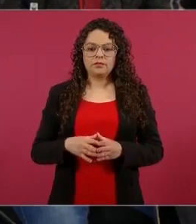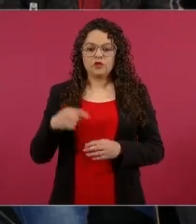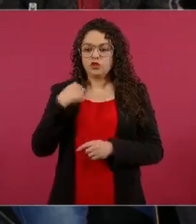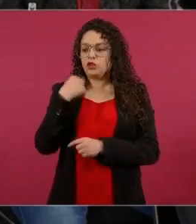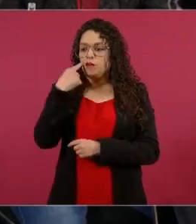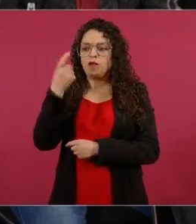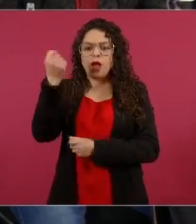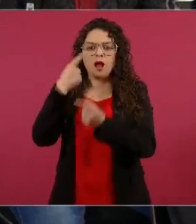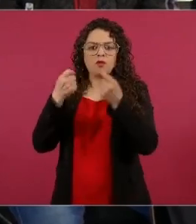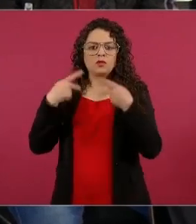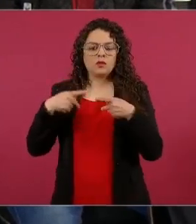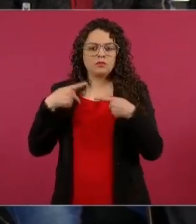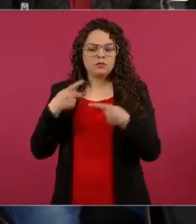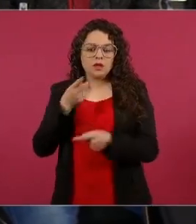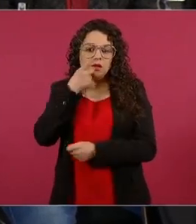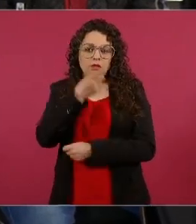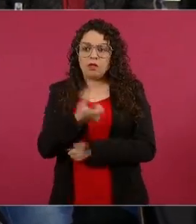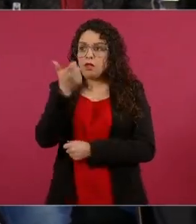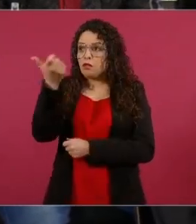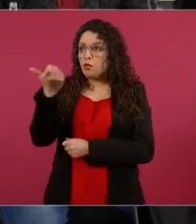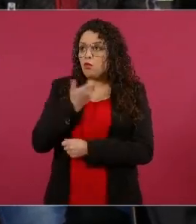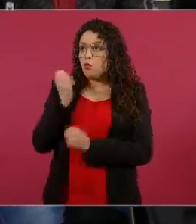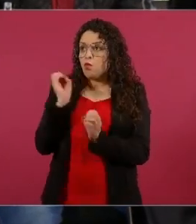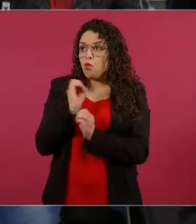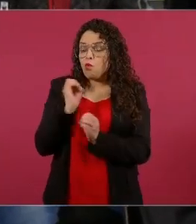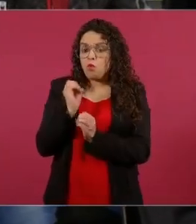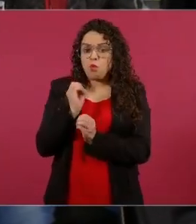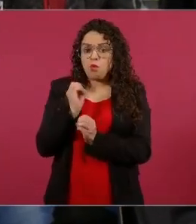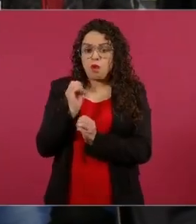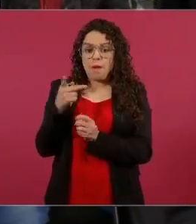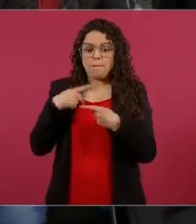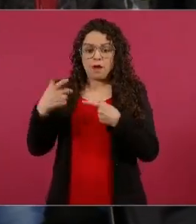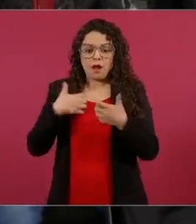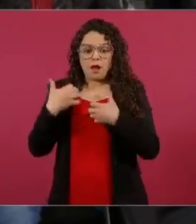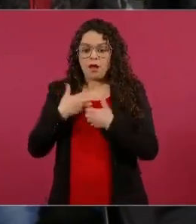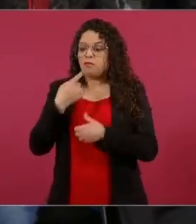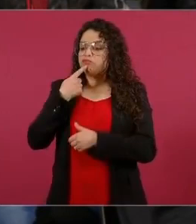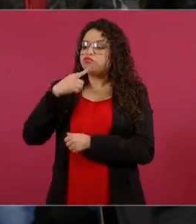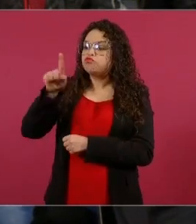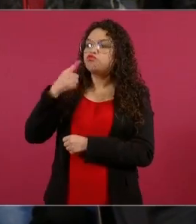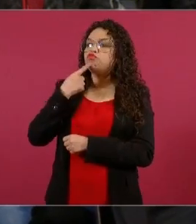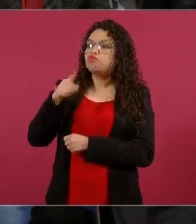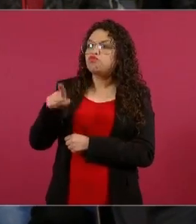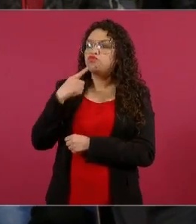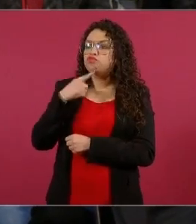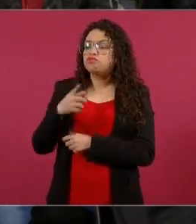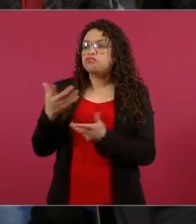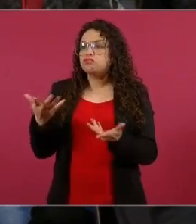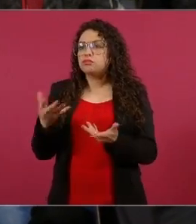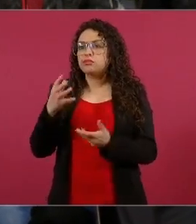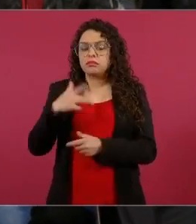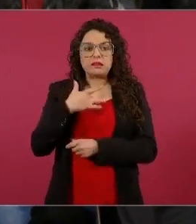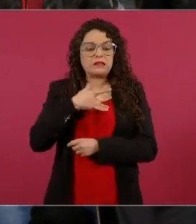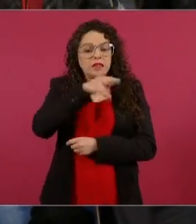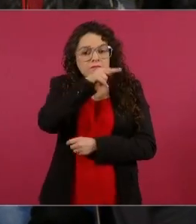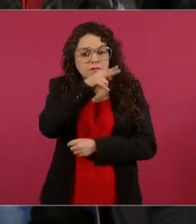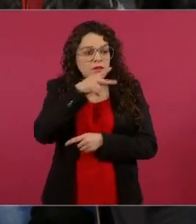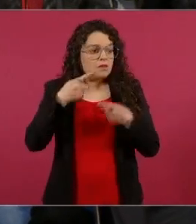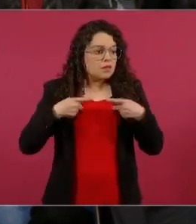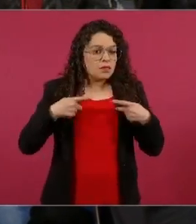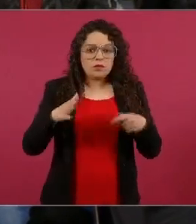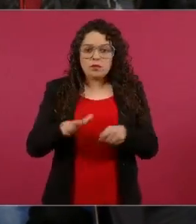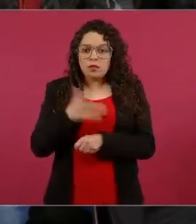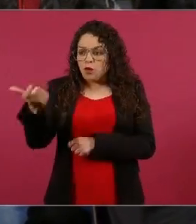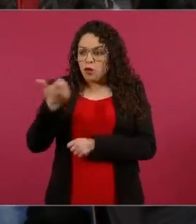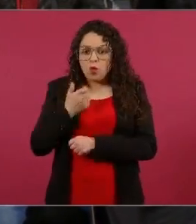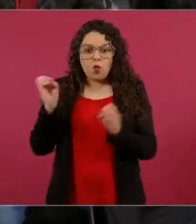ahí que no han recibido su recurso y bueno las quejas que tengo yo de que o preocupaciones que tienen de gente que no ha